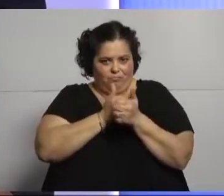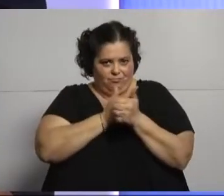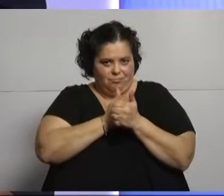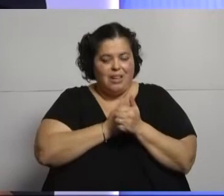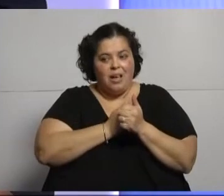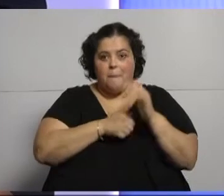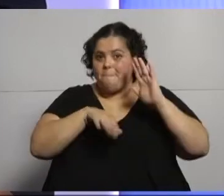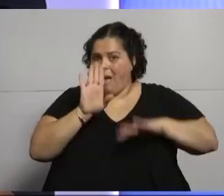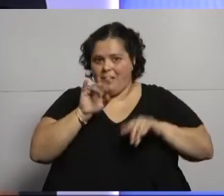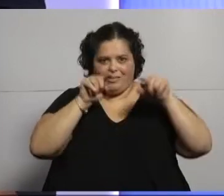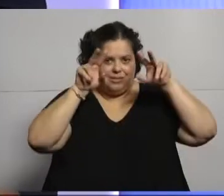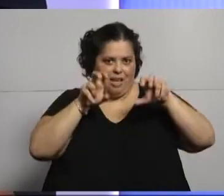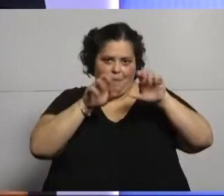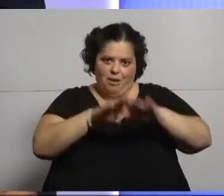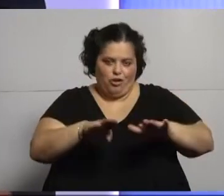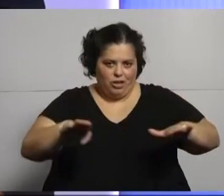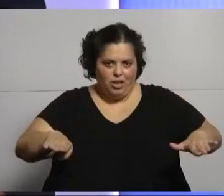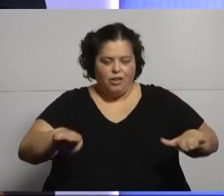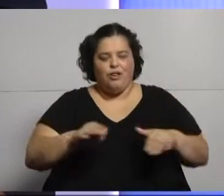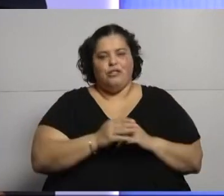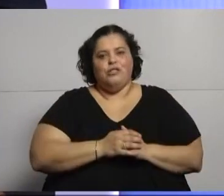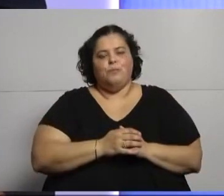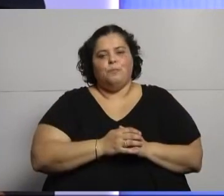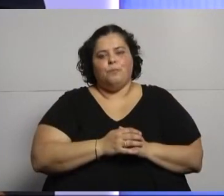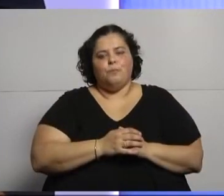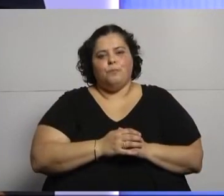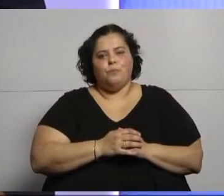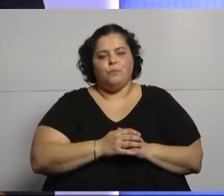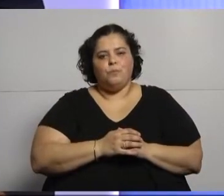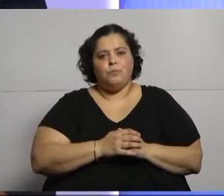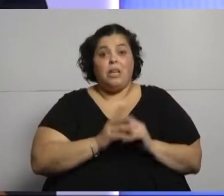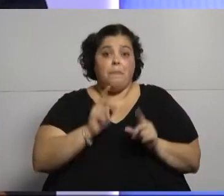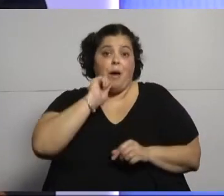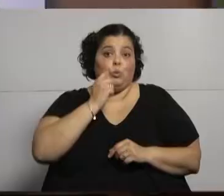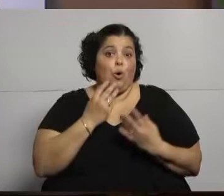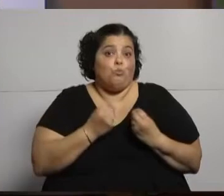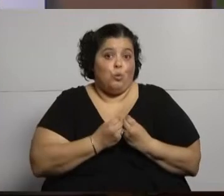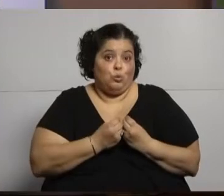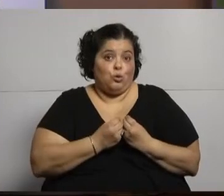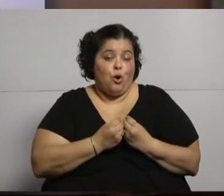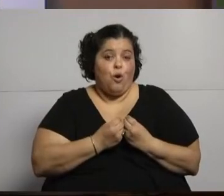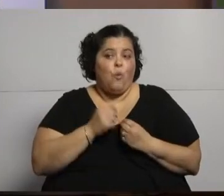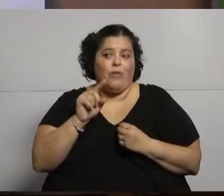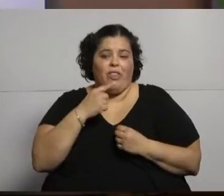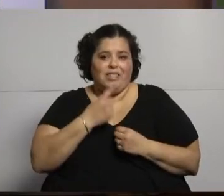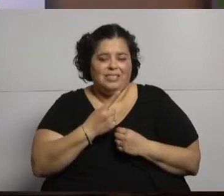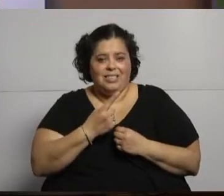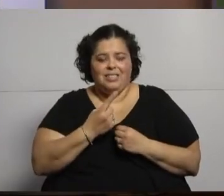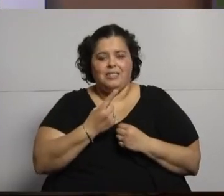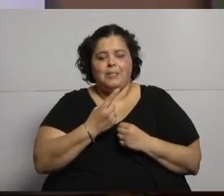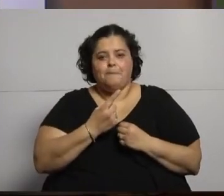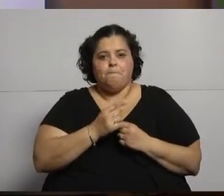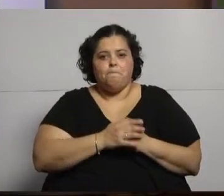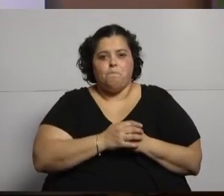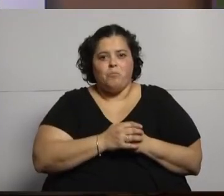niños, y a veces nos pasa que me gustó mucho el concepto que tenías de civismo pop, cuando a veces nos